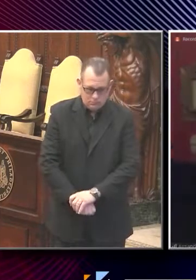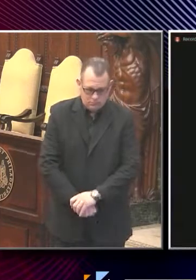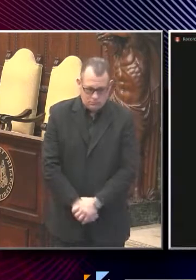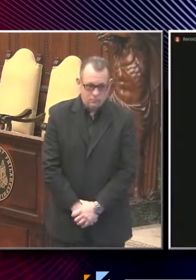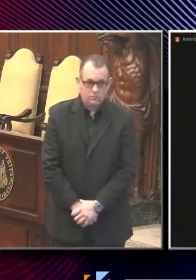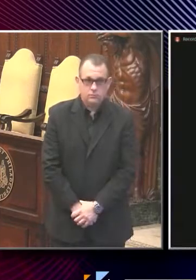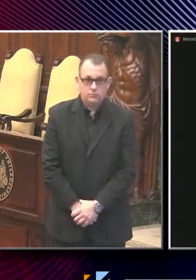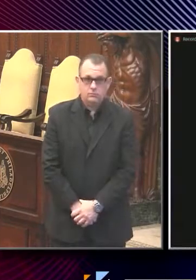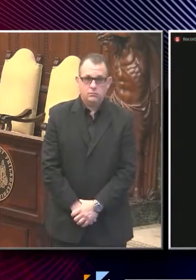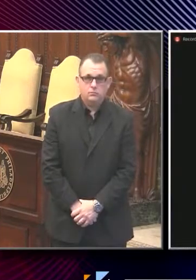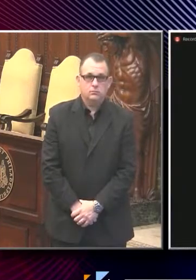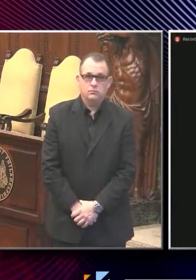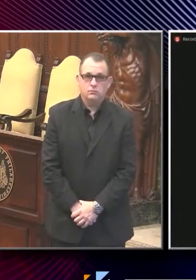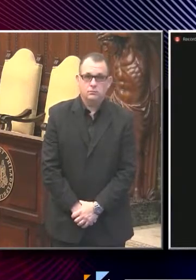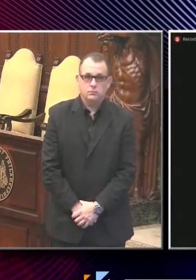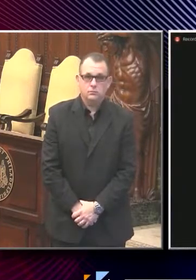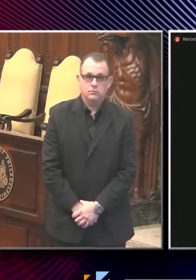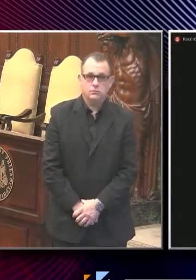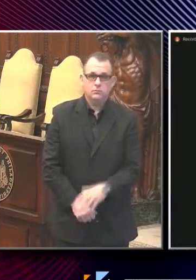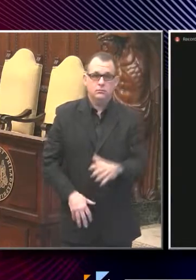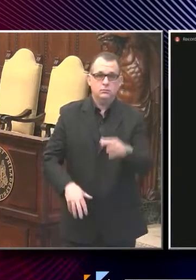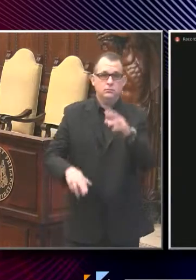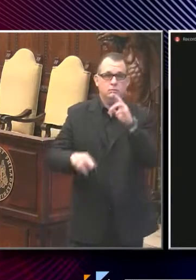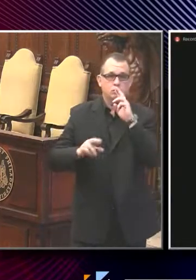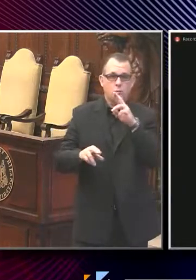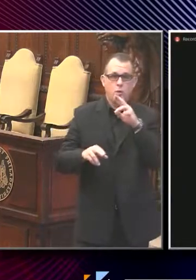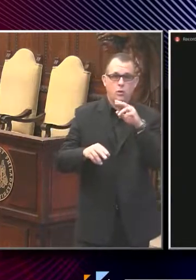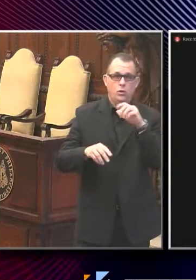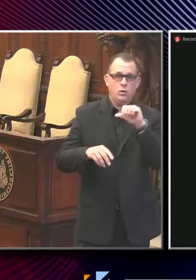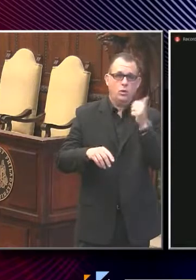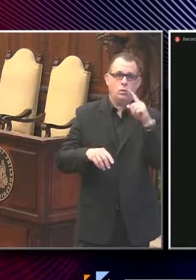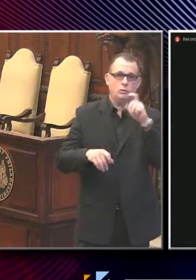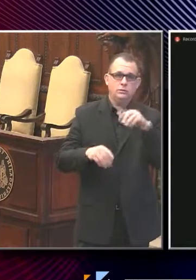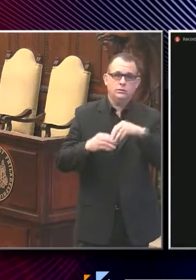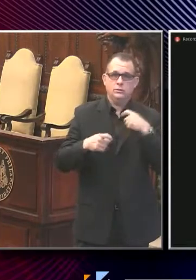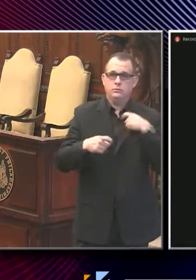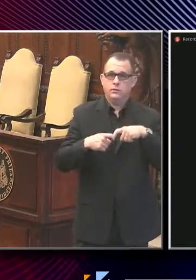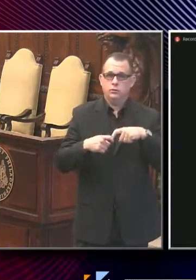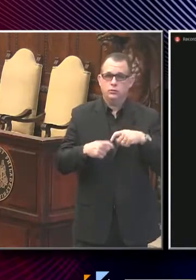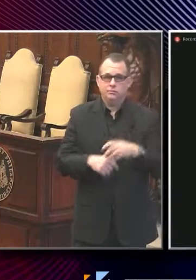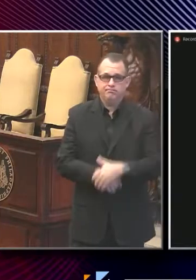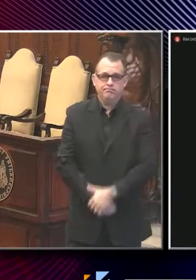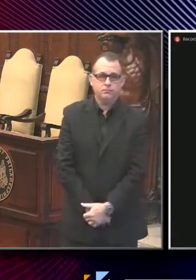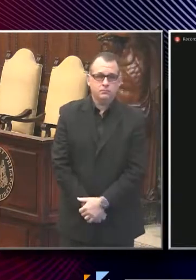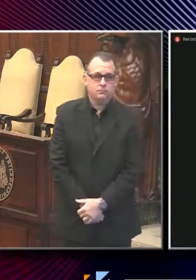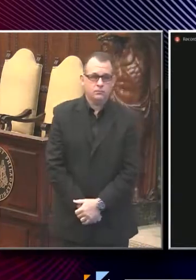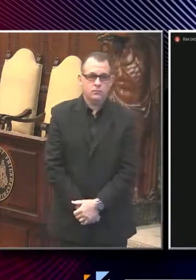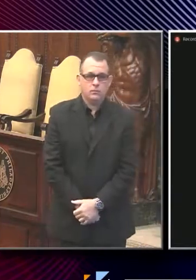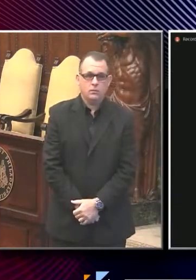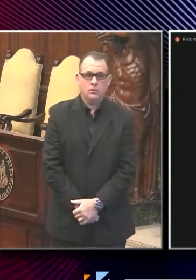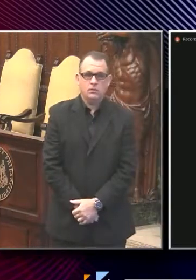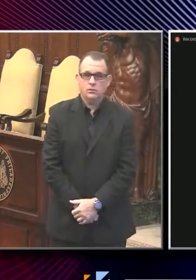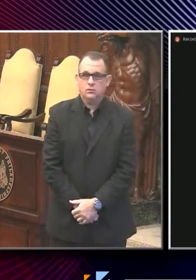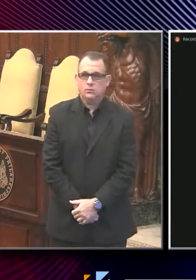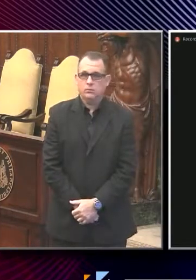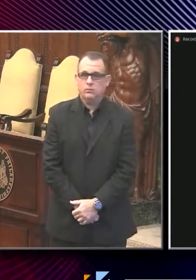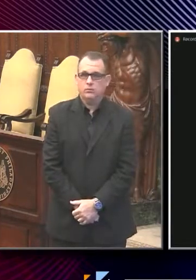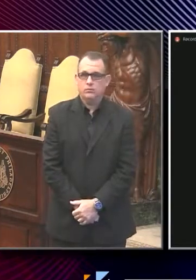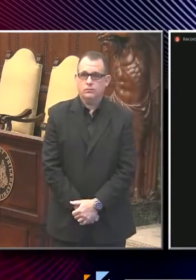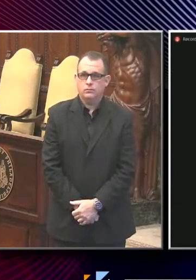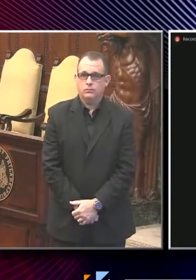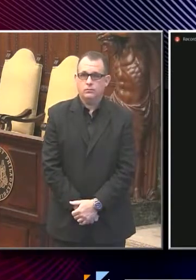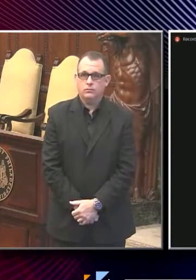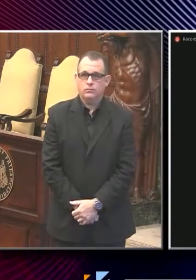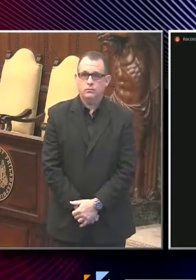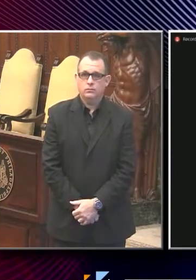Okay. Entonces, le podrías preguntar a él cuáles son los números que podrían ocasionar que la apertura